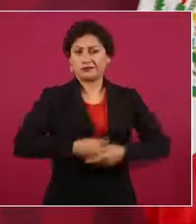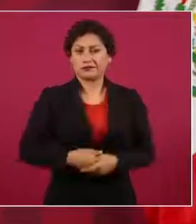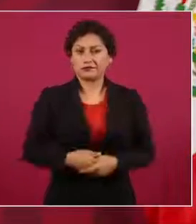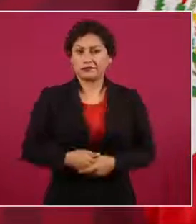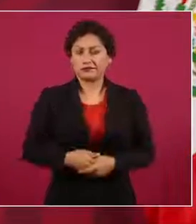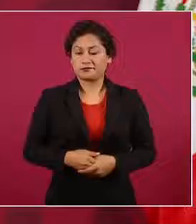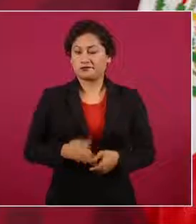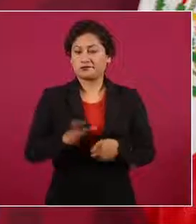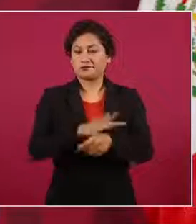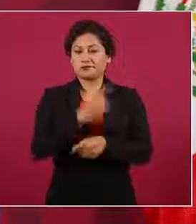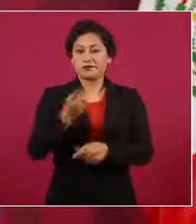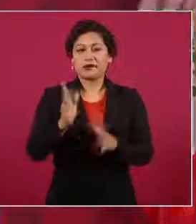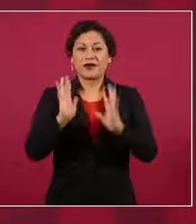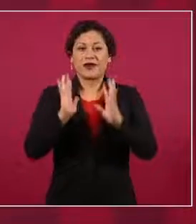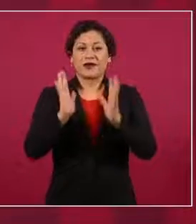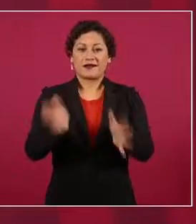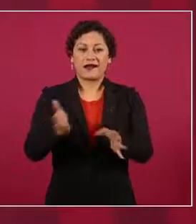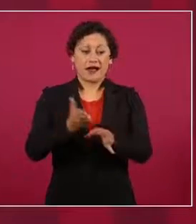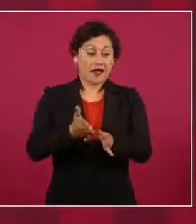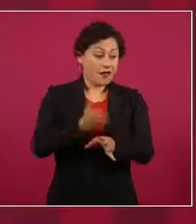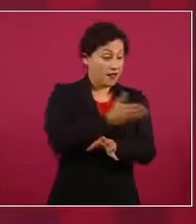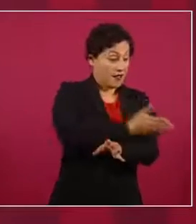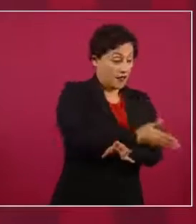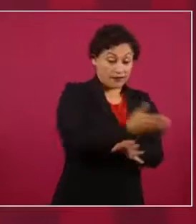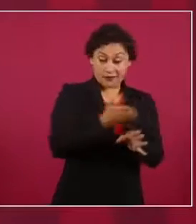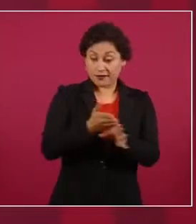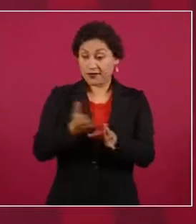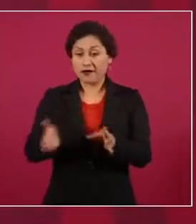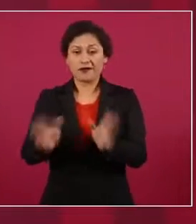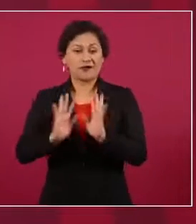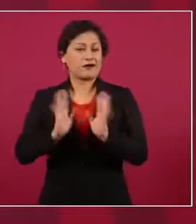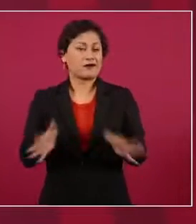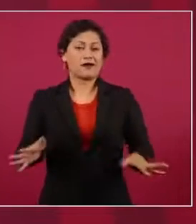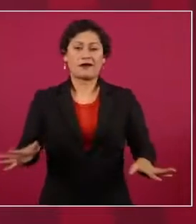cambió esto. Ya la gente no se deja